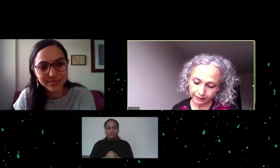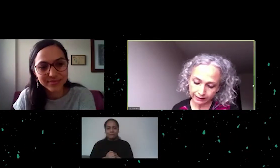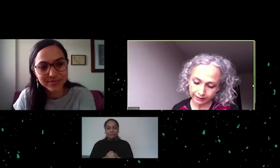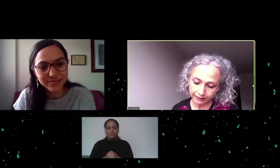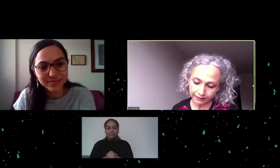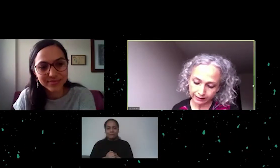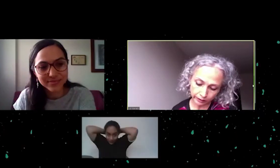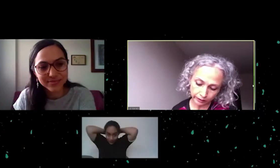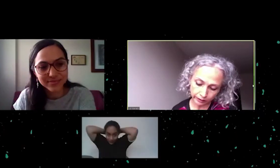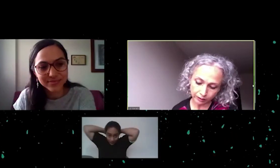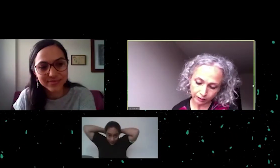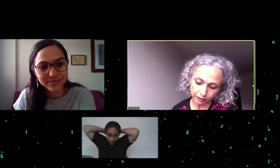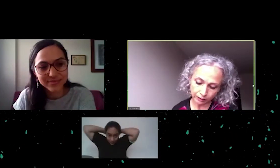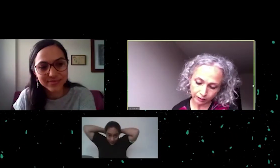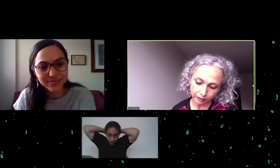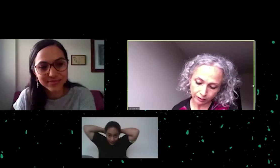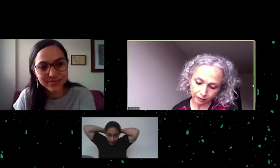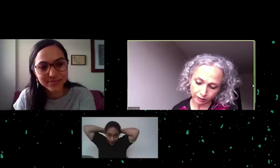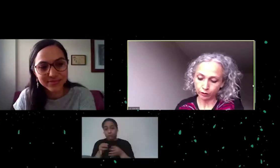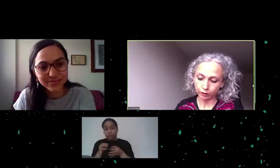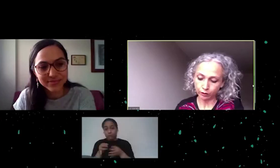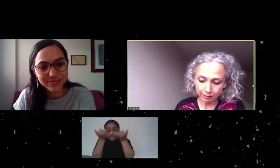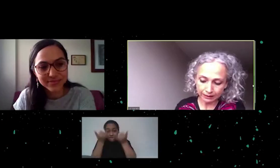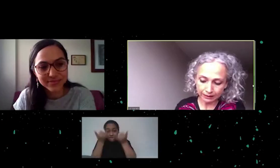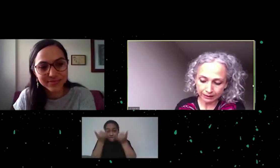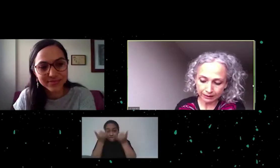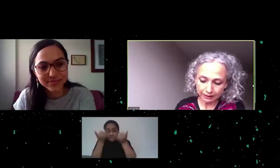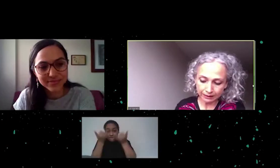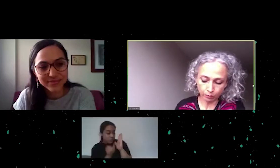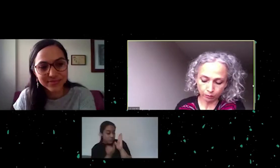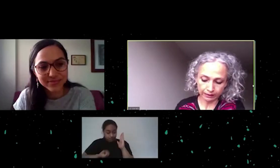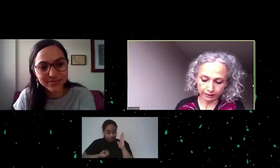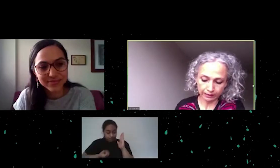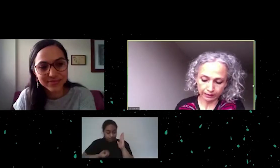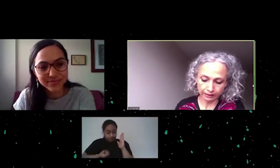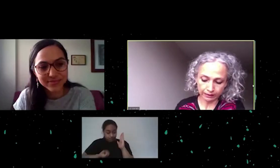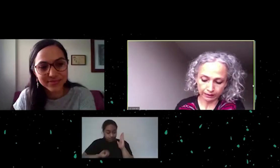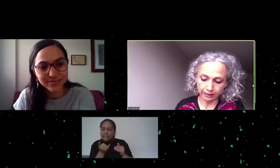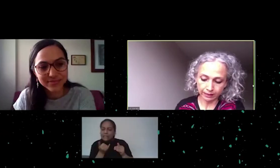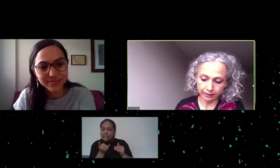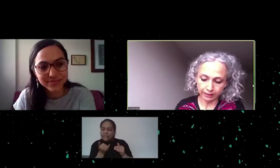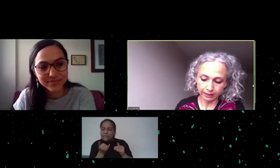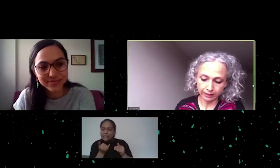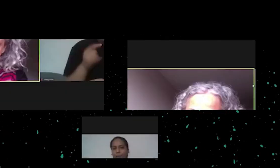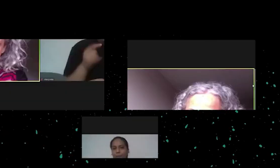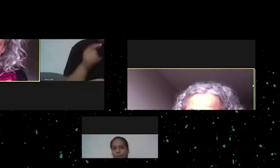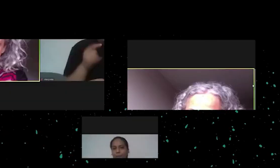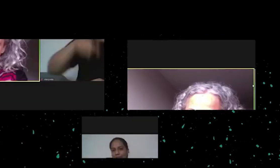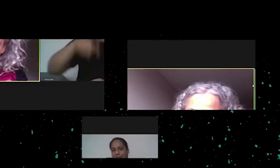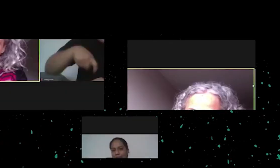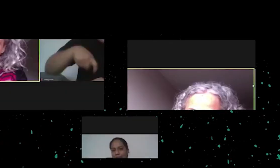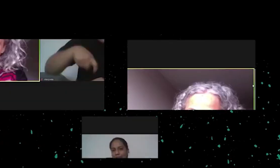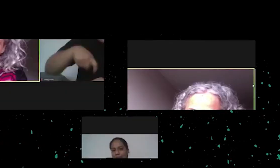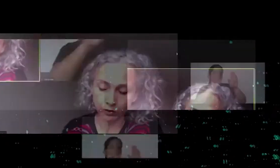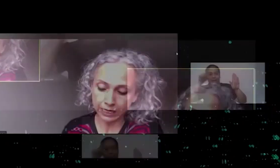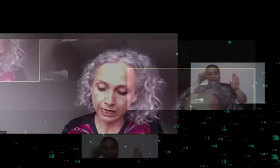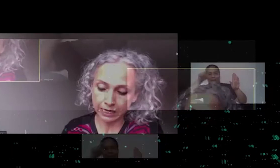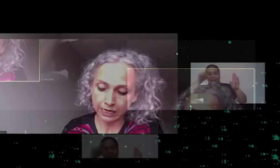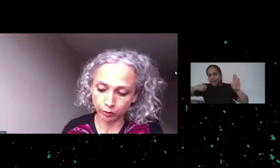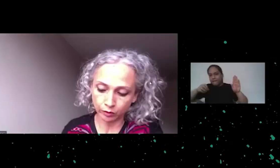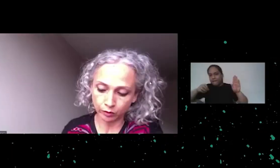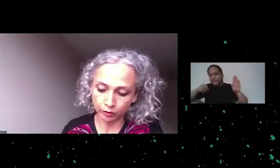el después de la creación? Pues normalmente las obras siempre tienen que ir a lugares expositivos, sea